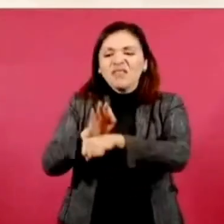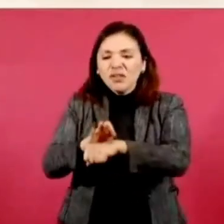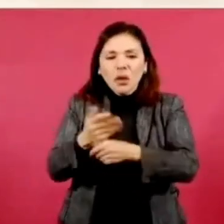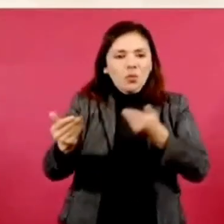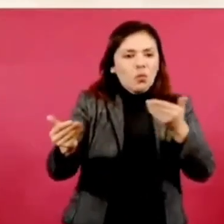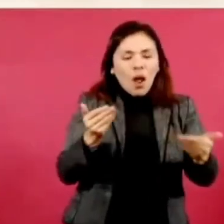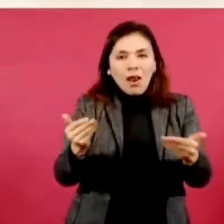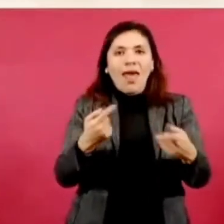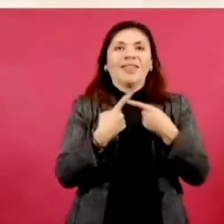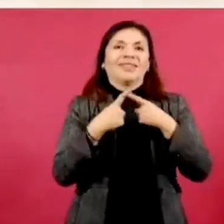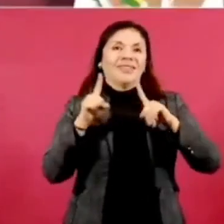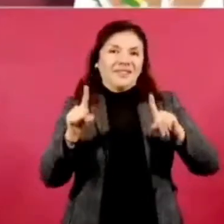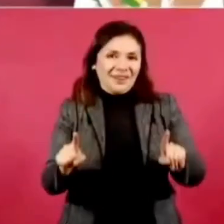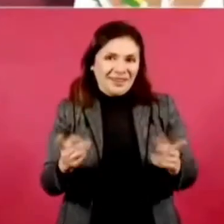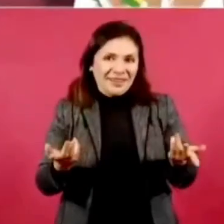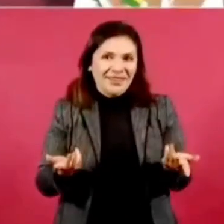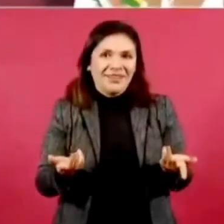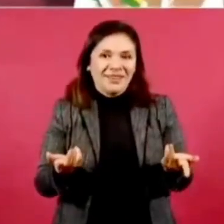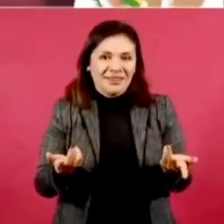porque